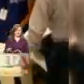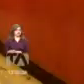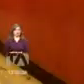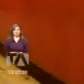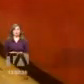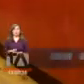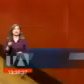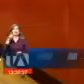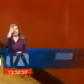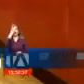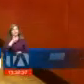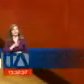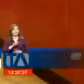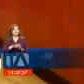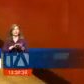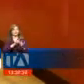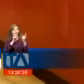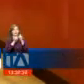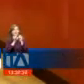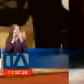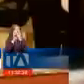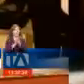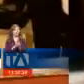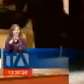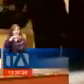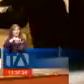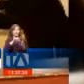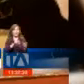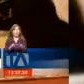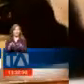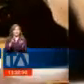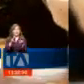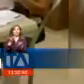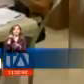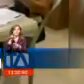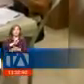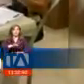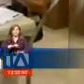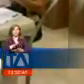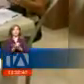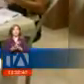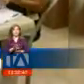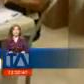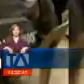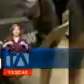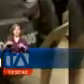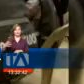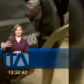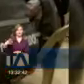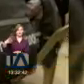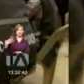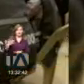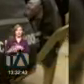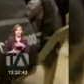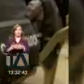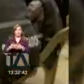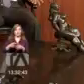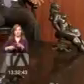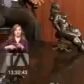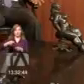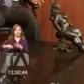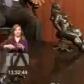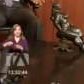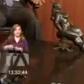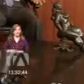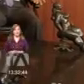ellos tomaron en sesión de pleno que cambió los resultados en la provincia de Los Ríos luego de que la Junta había aceptado reclamaciones y procedido al reconteo. A